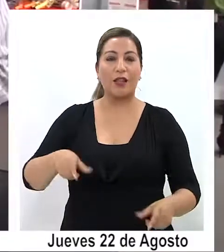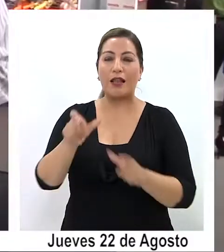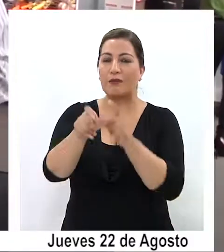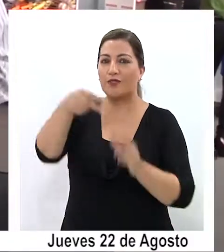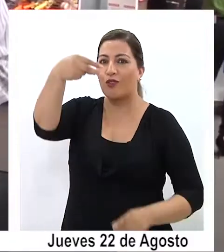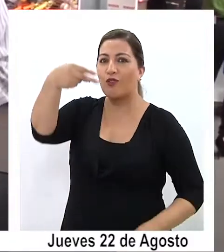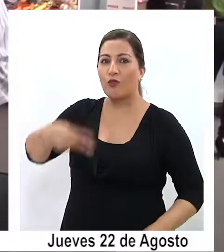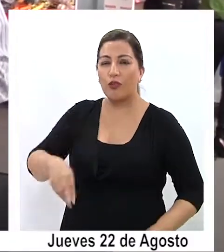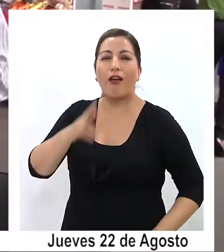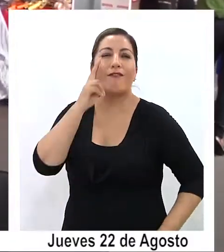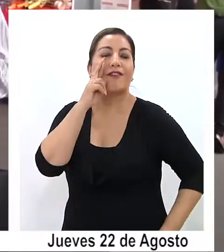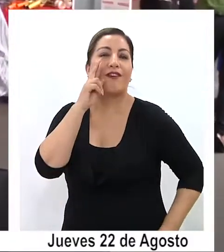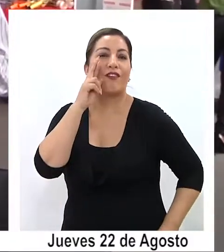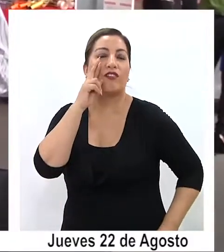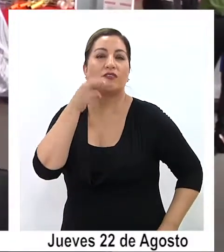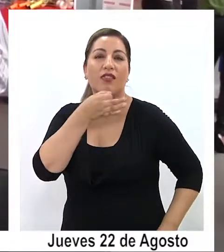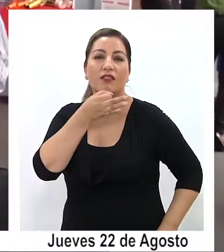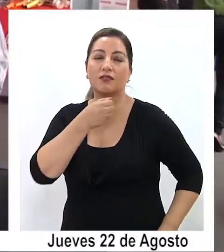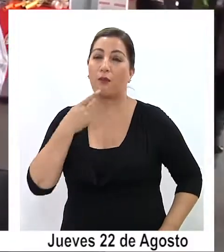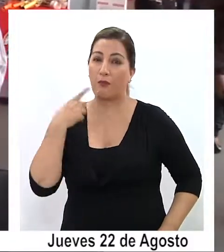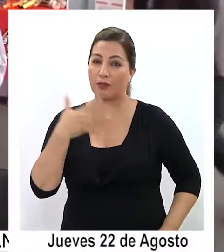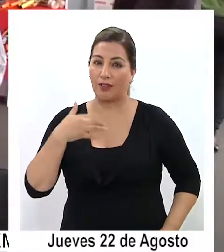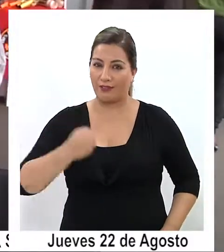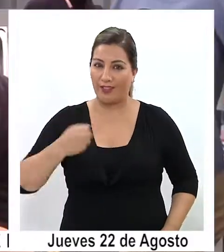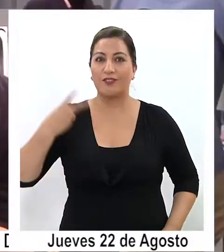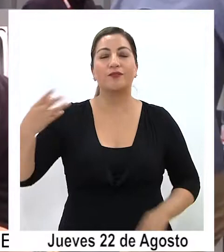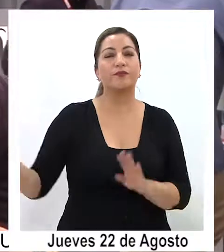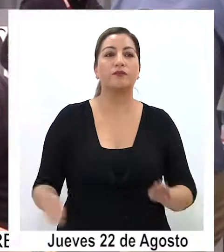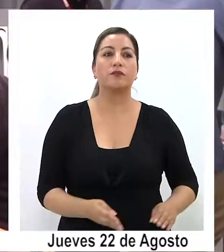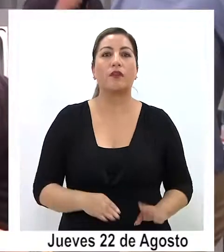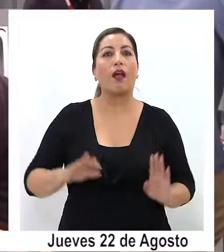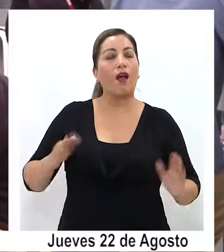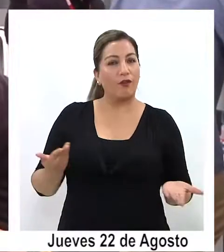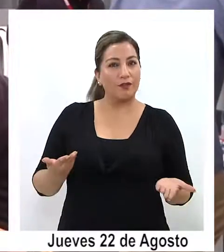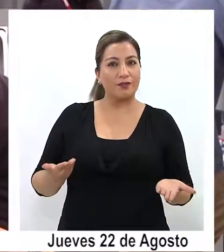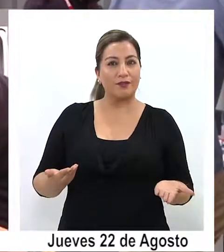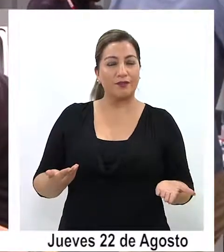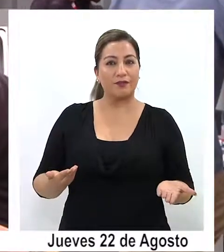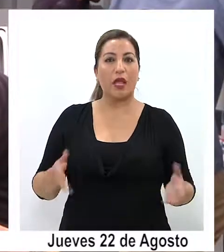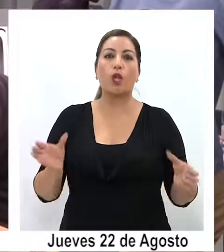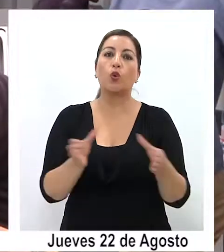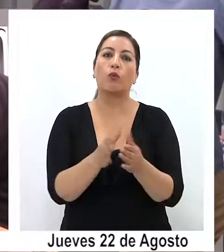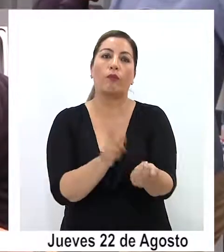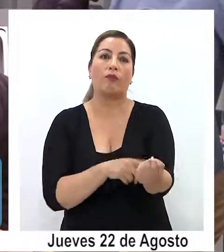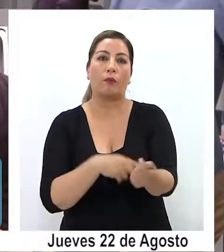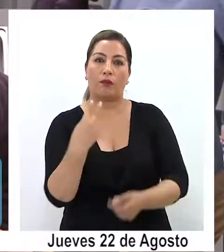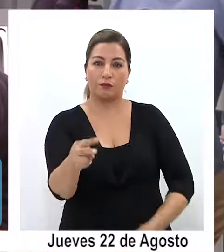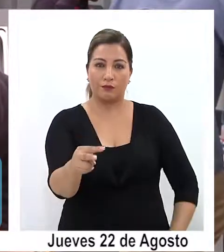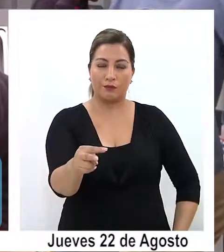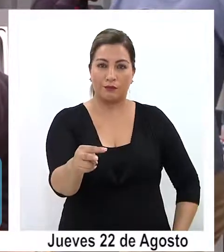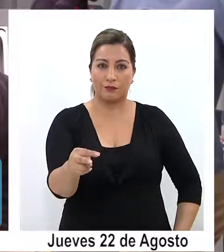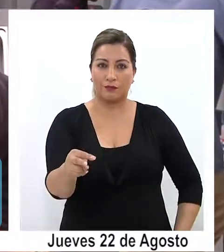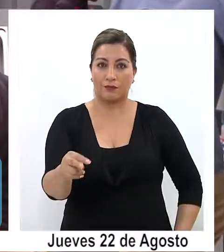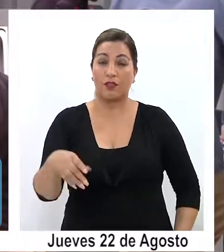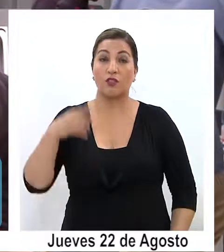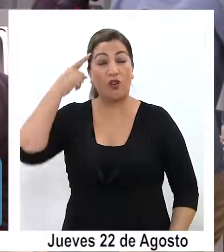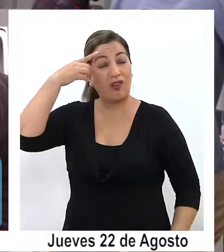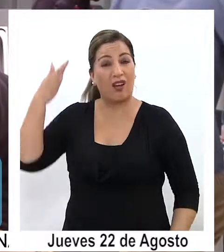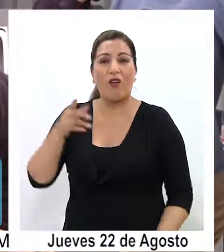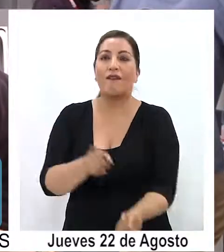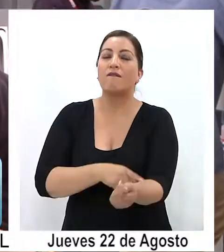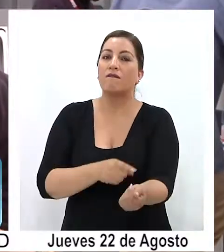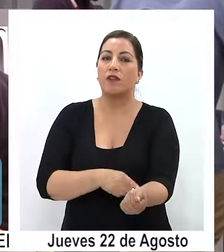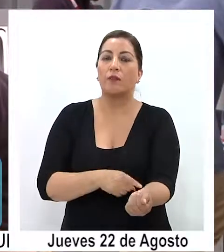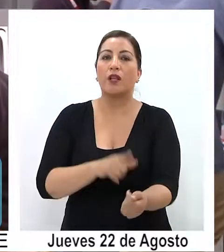proveedores bien reconocen y valoran. Lo que más vale en este rato es el grupo familiar. Yo creo que la familia